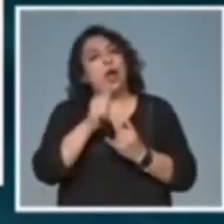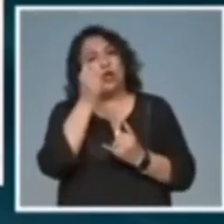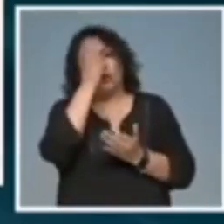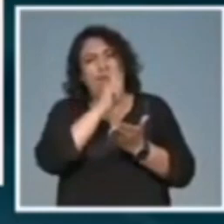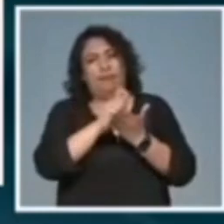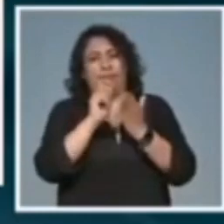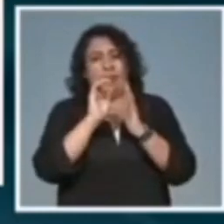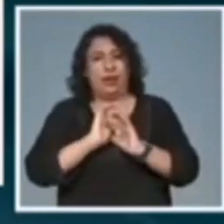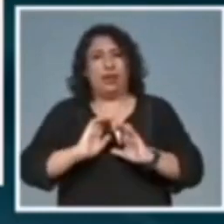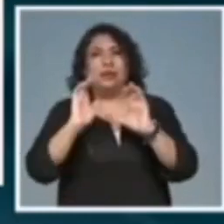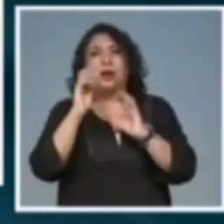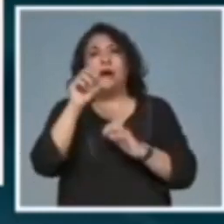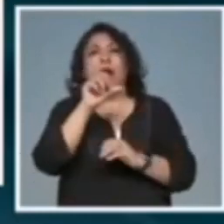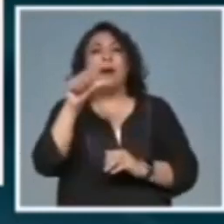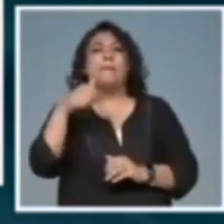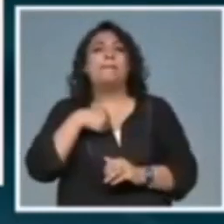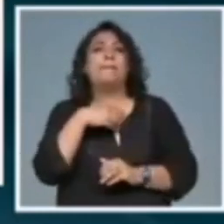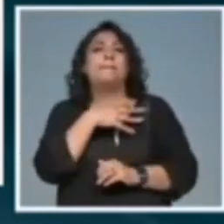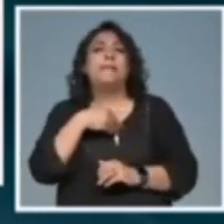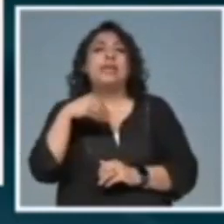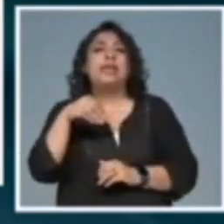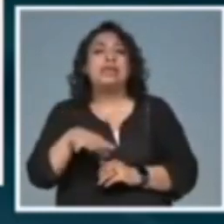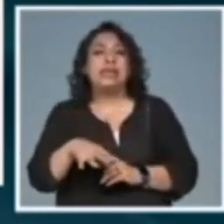un tema para mi hija